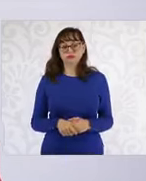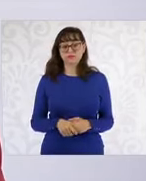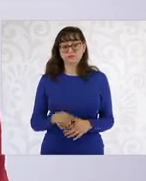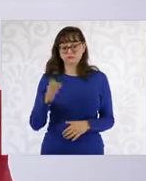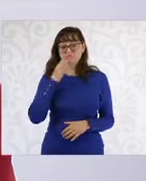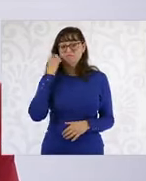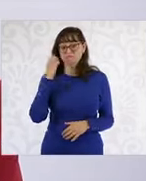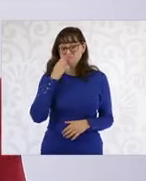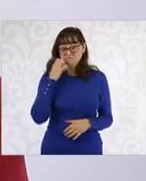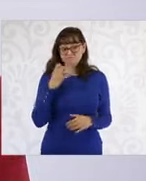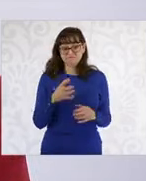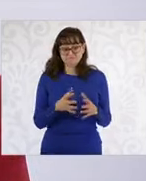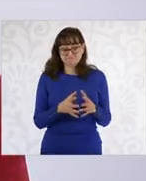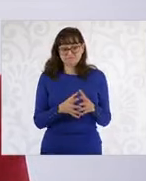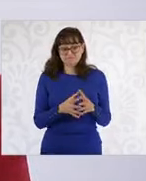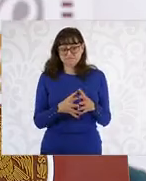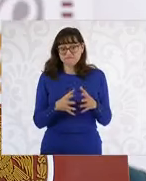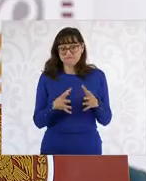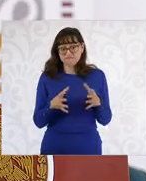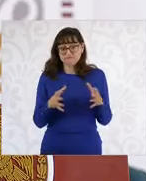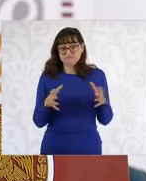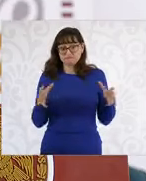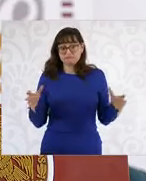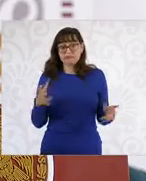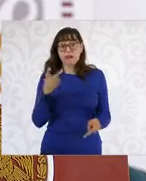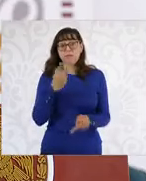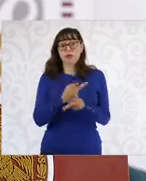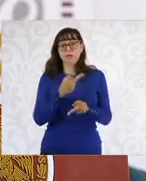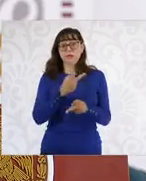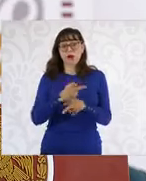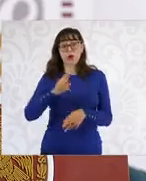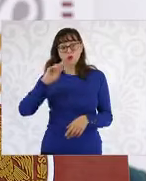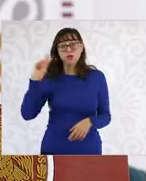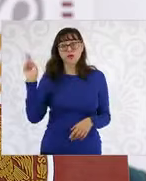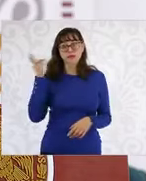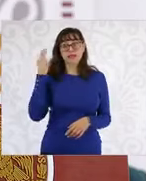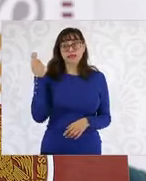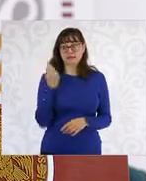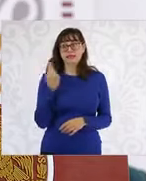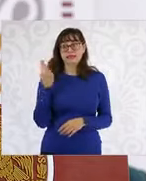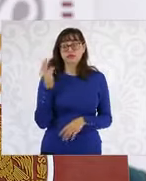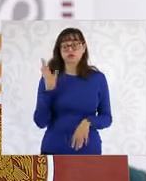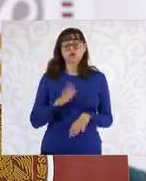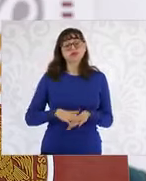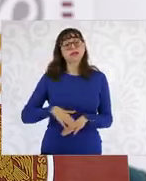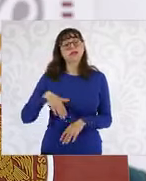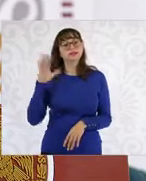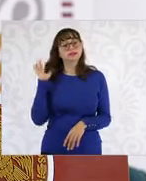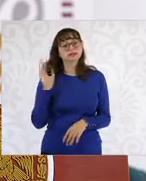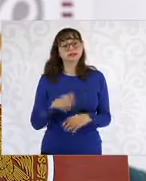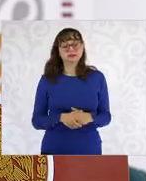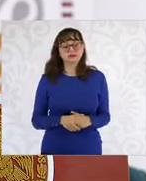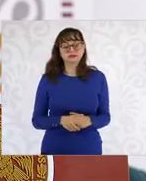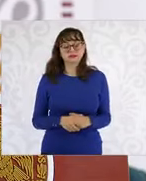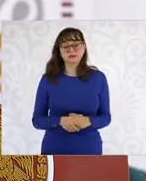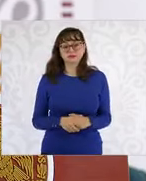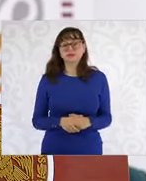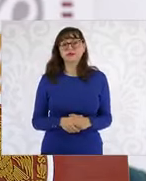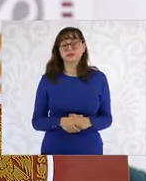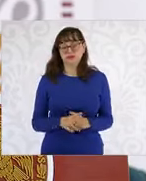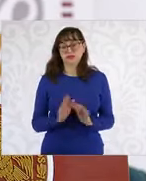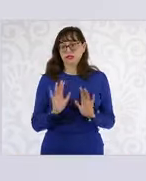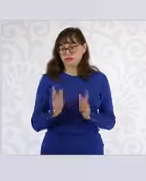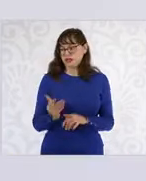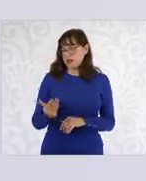escuelas, particularmente preparatorias y universidades, como en el caso de las universidades ya presentamos el